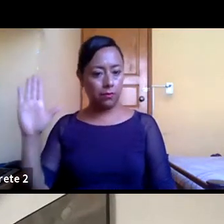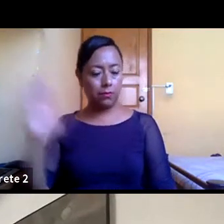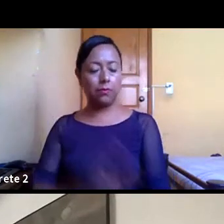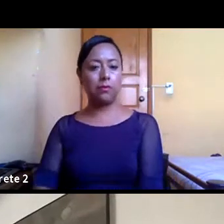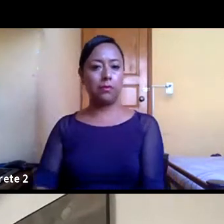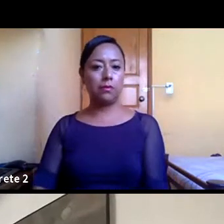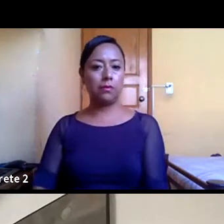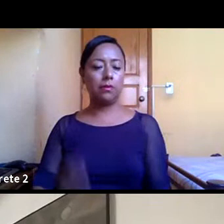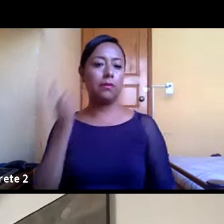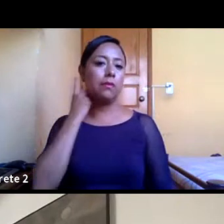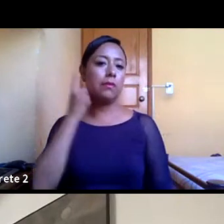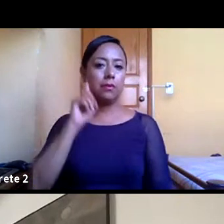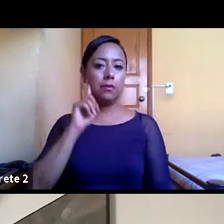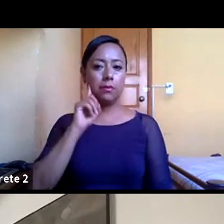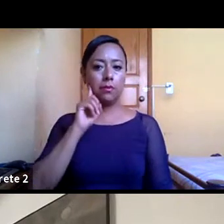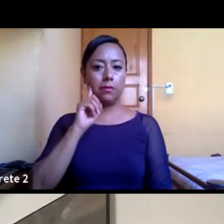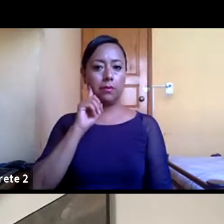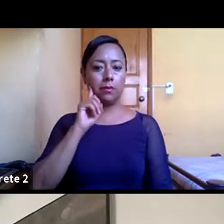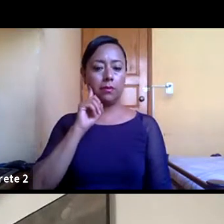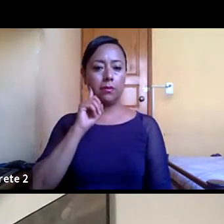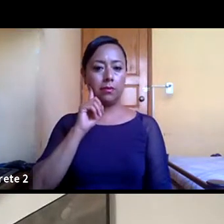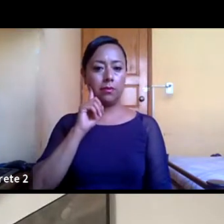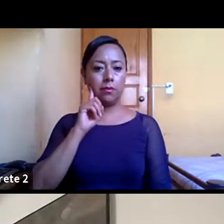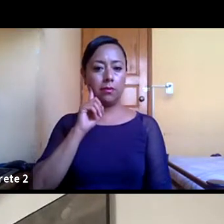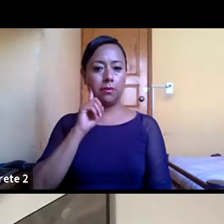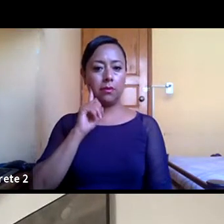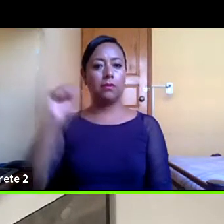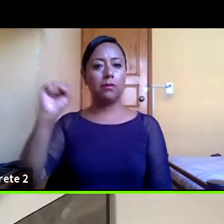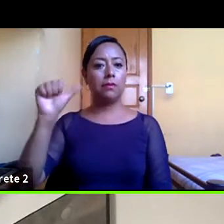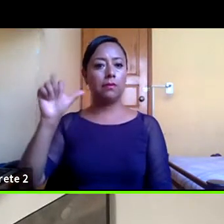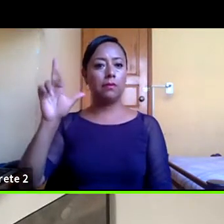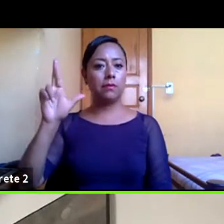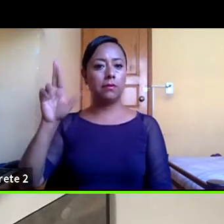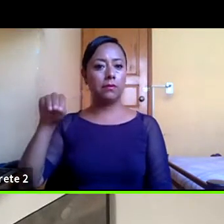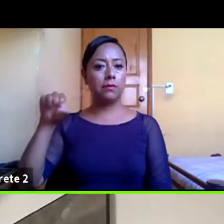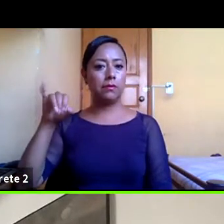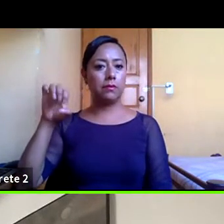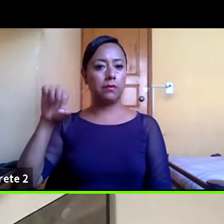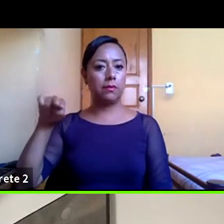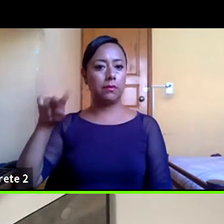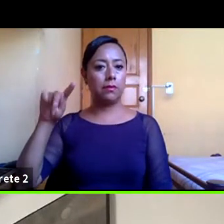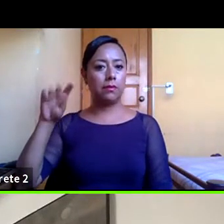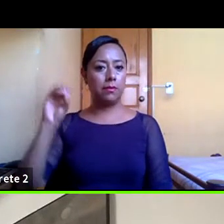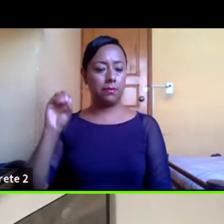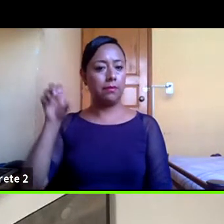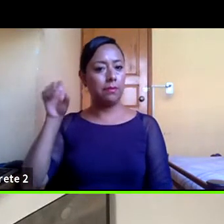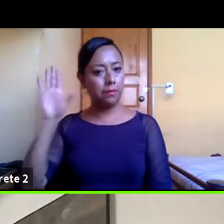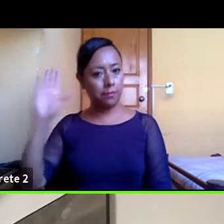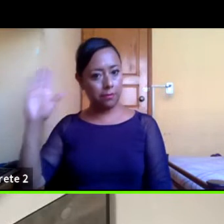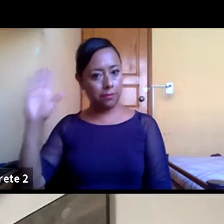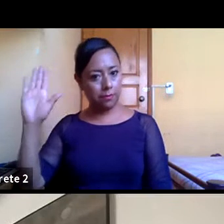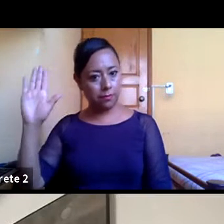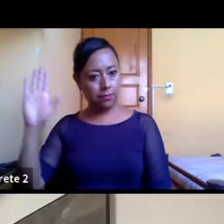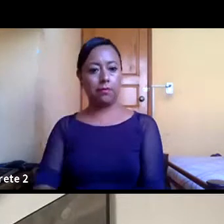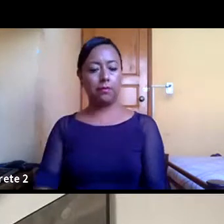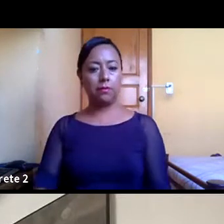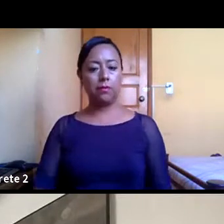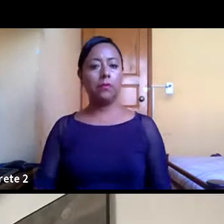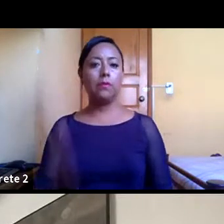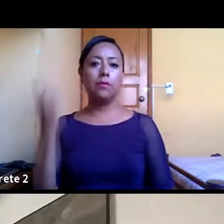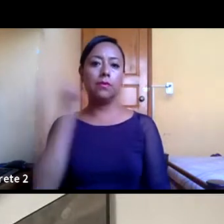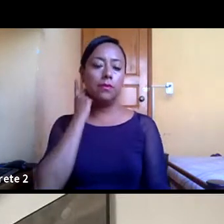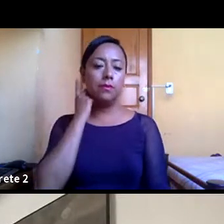Diputada Lilia Sarmiento Gómez. Lilia María Sarmiento Gómez, presente. Diputado Miguel